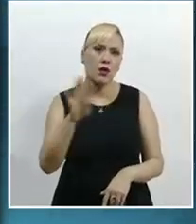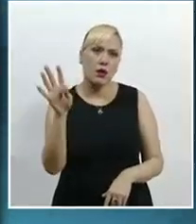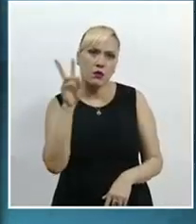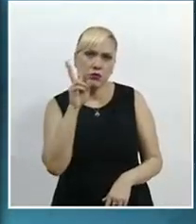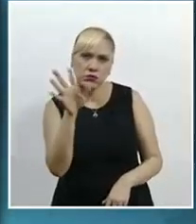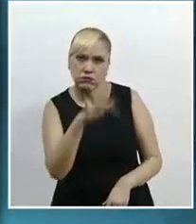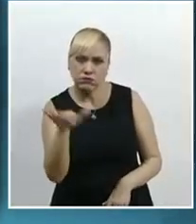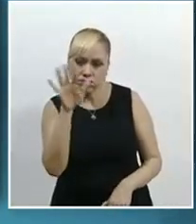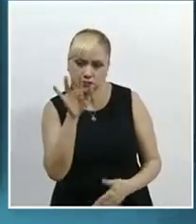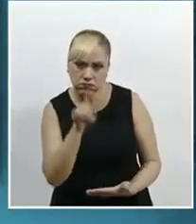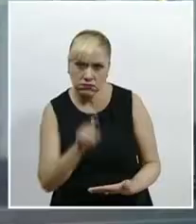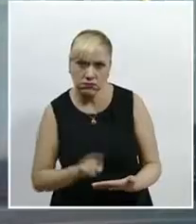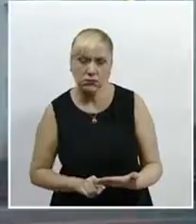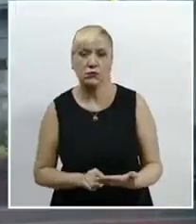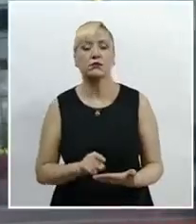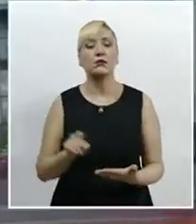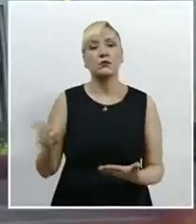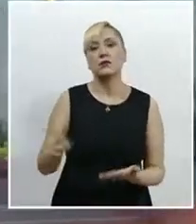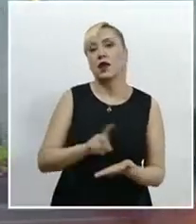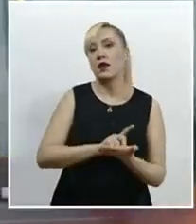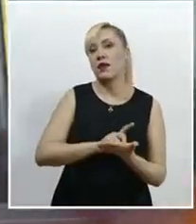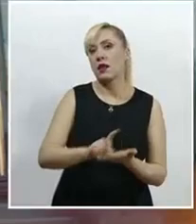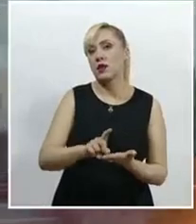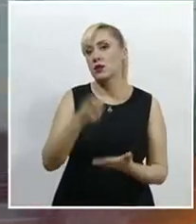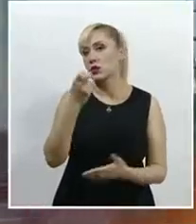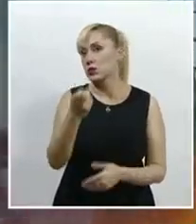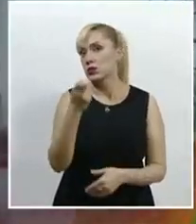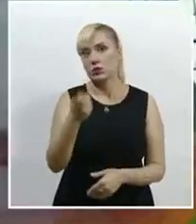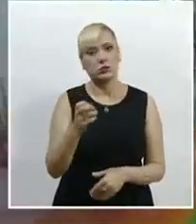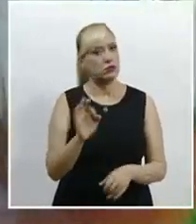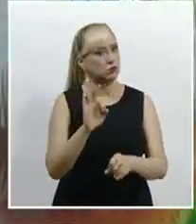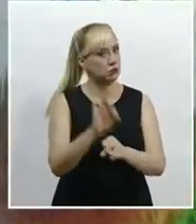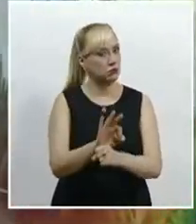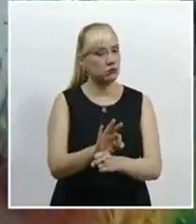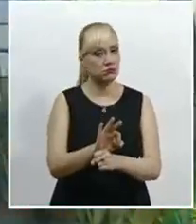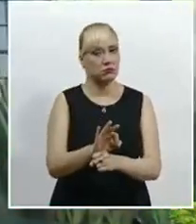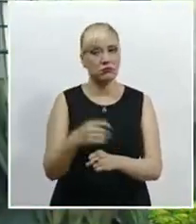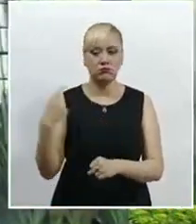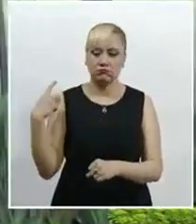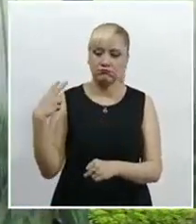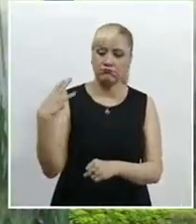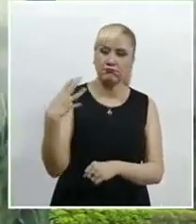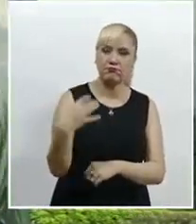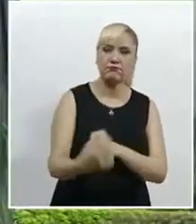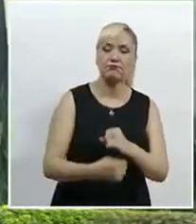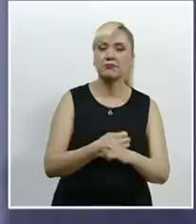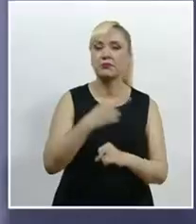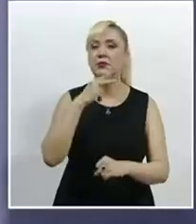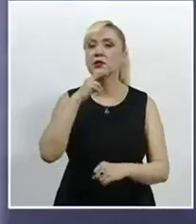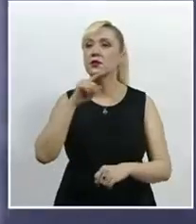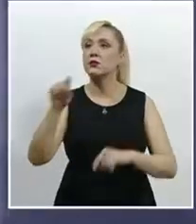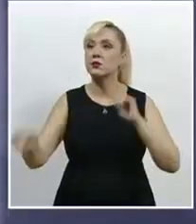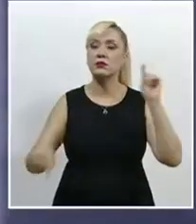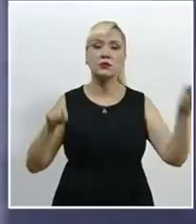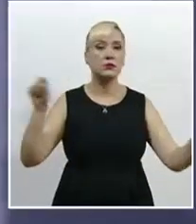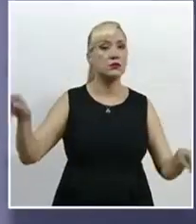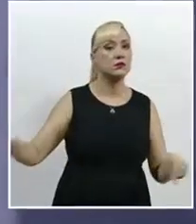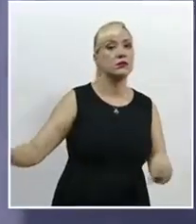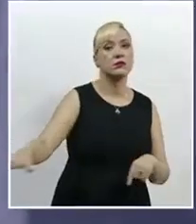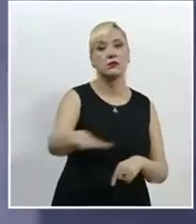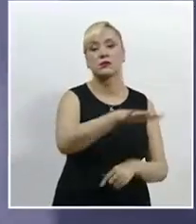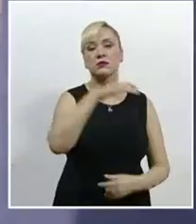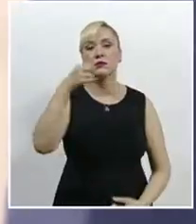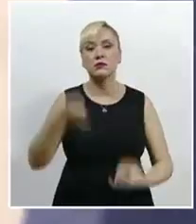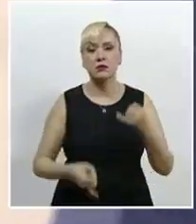Neil Institute. Dicho derecho humano ha sido protegido en los últimos años de manera progresiva por los órganos jurisdiccionales del país y